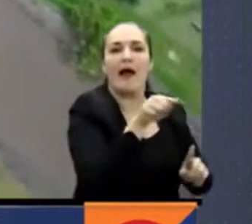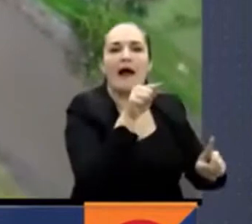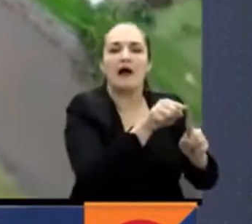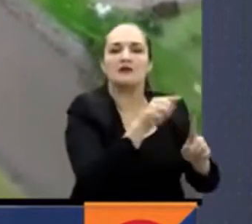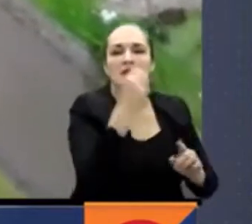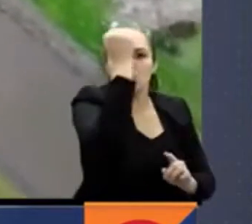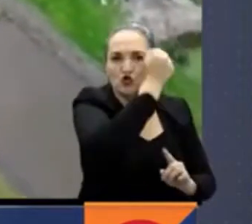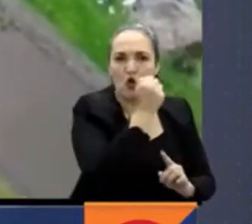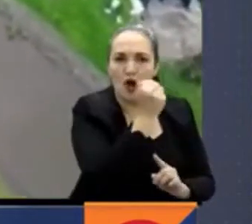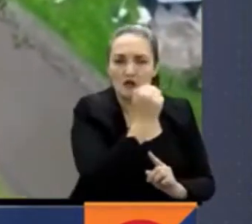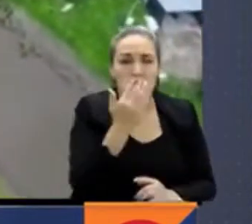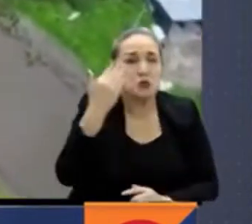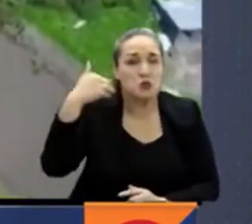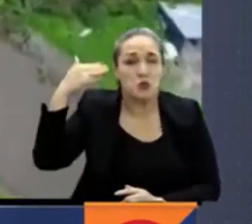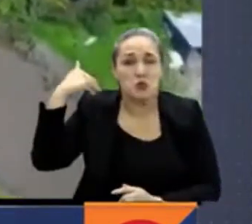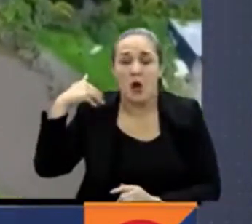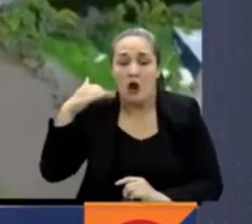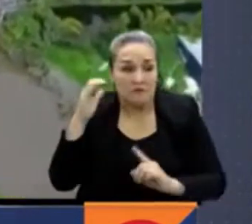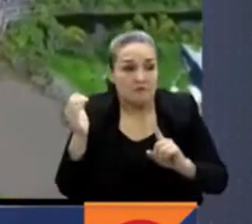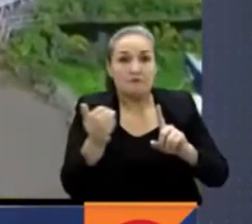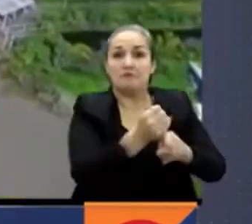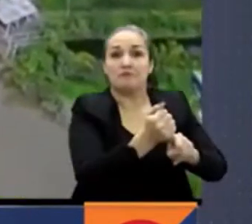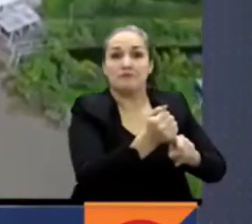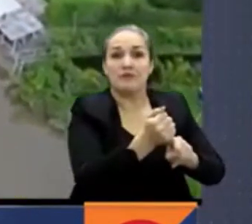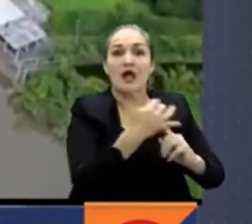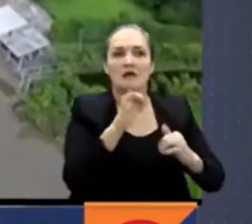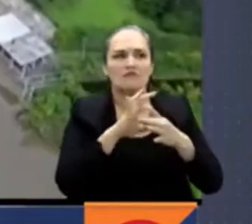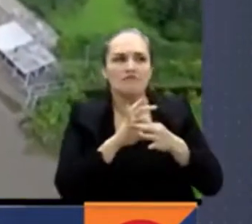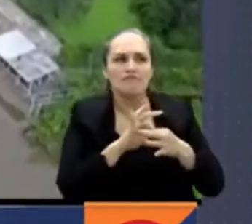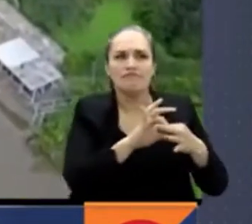Teniendo en cuenta y comunicación interna con el comandante de la Policía